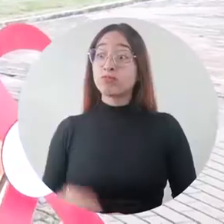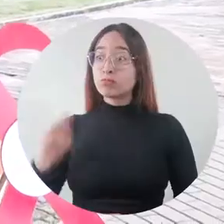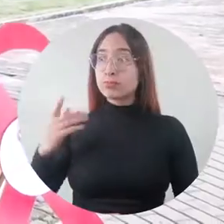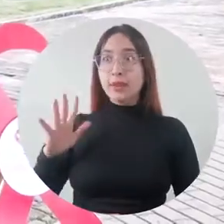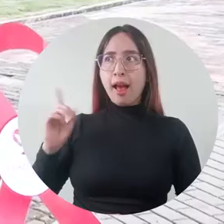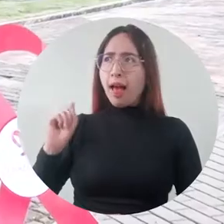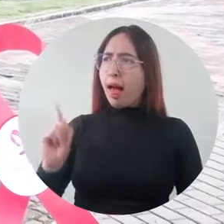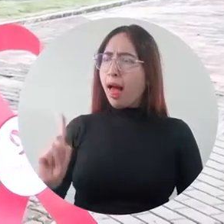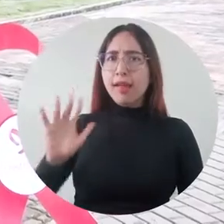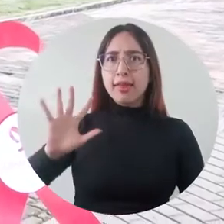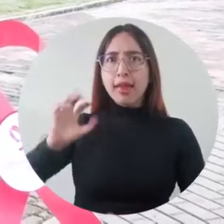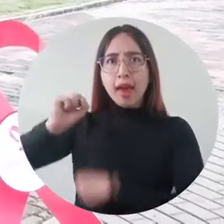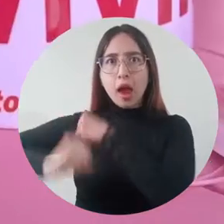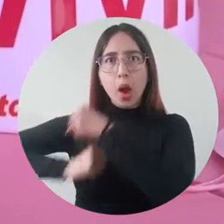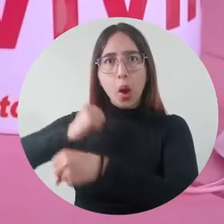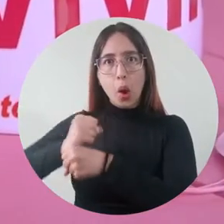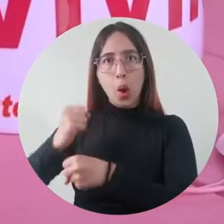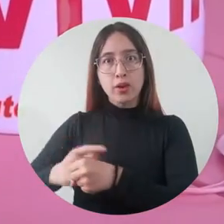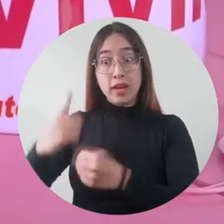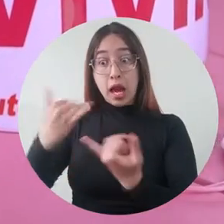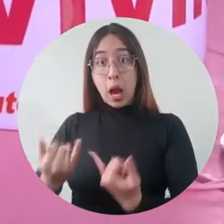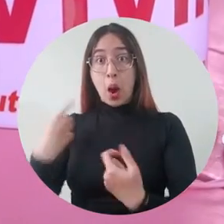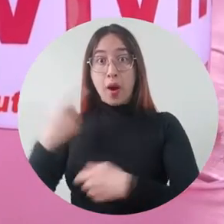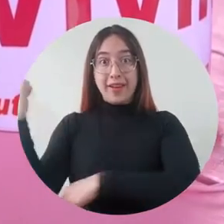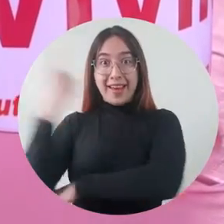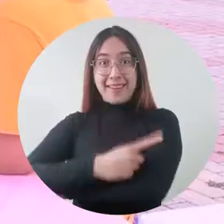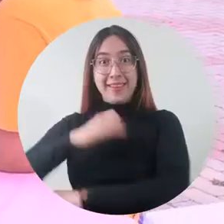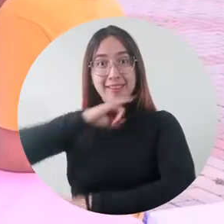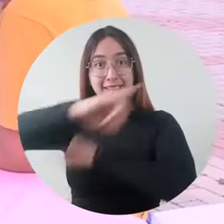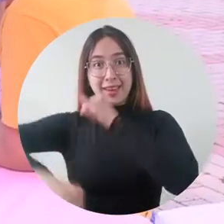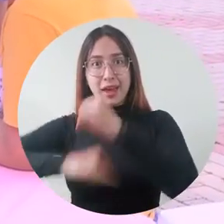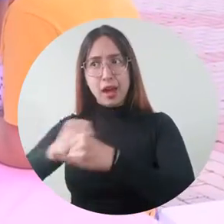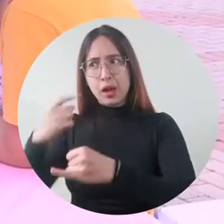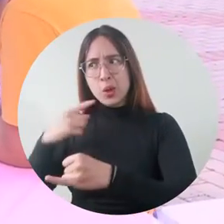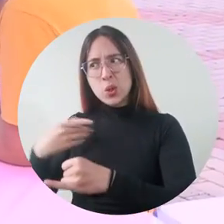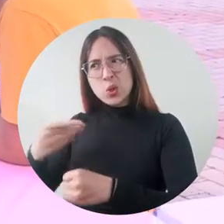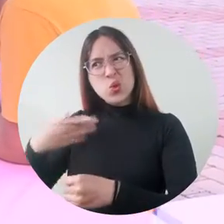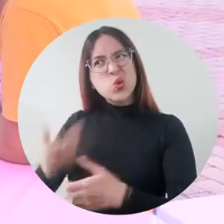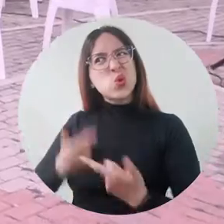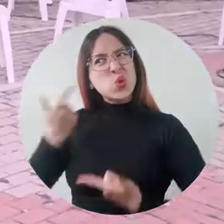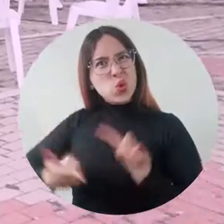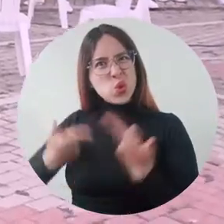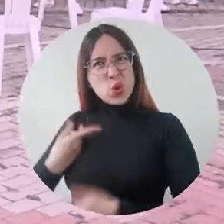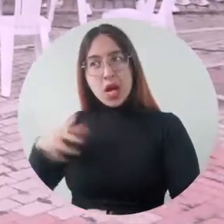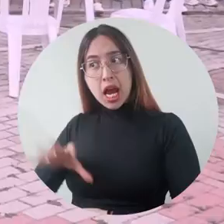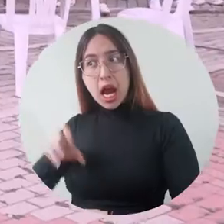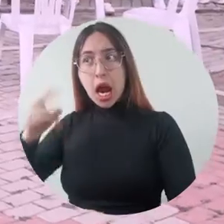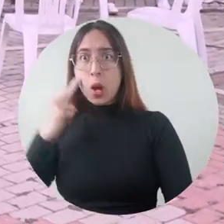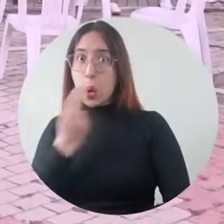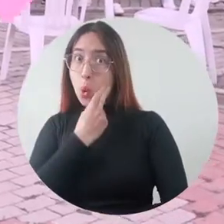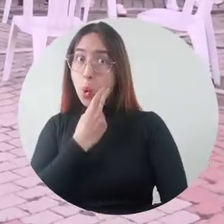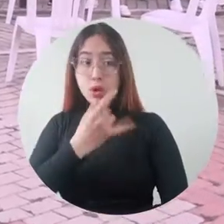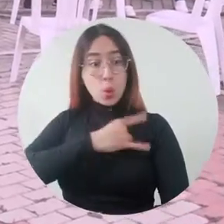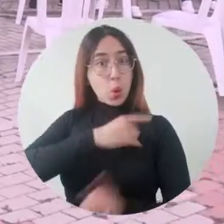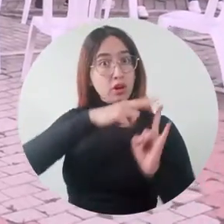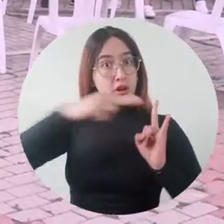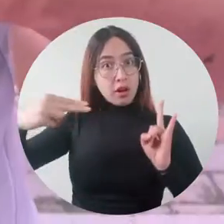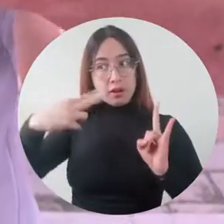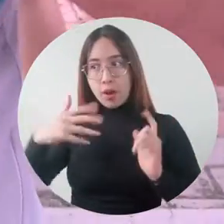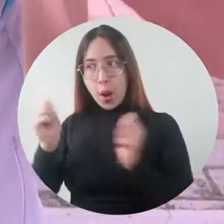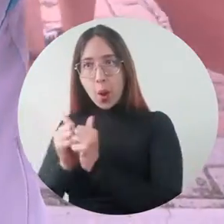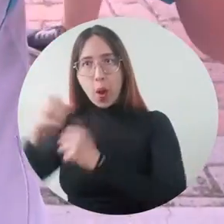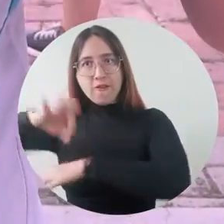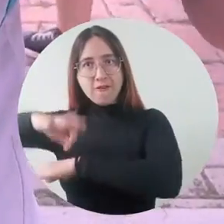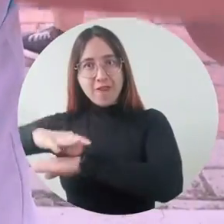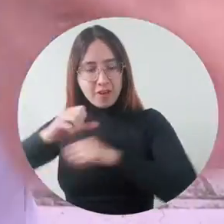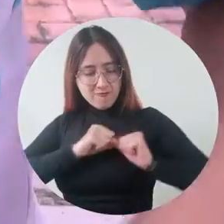por más de 5 años consecutivos en la conmemoración del día internacional de la lucha contra el cáncer de mama a la universidad del magdalena y la fundación